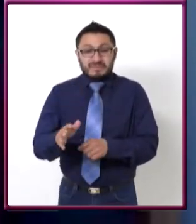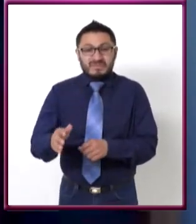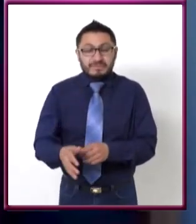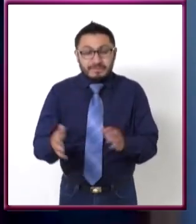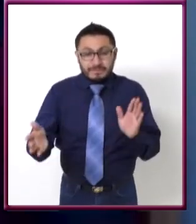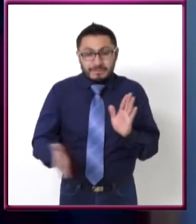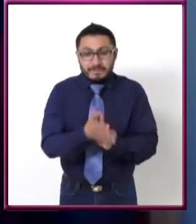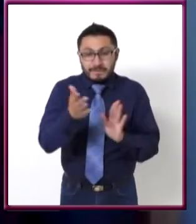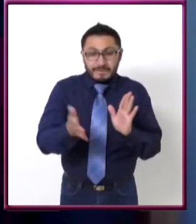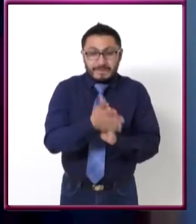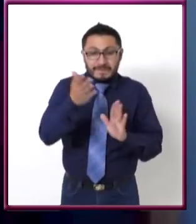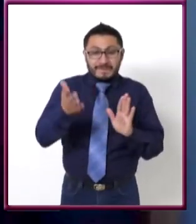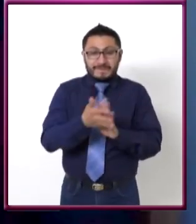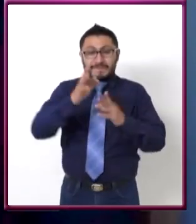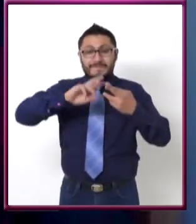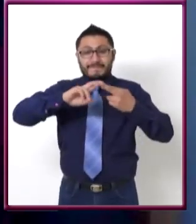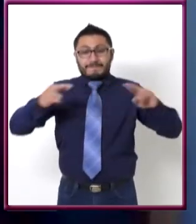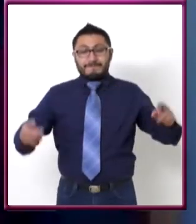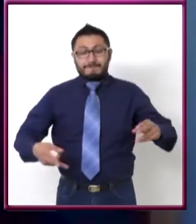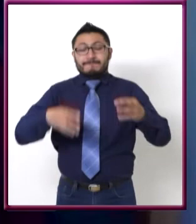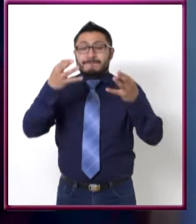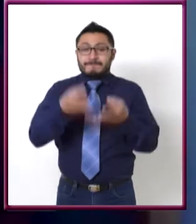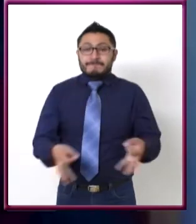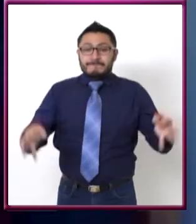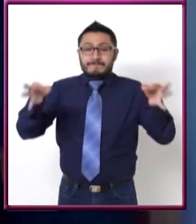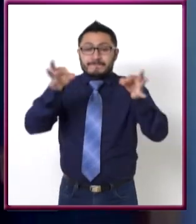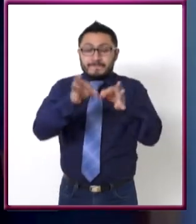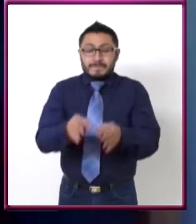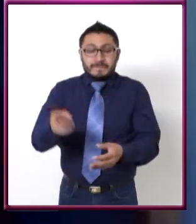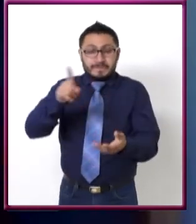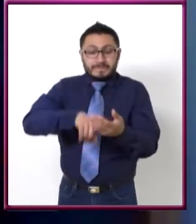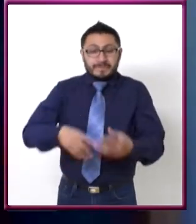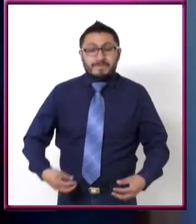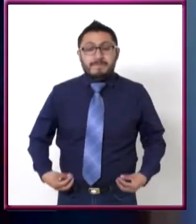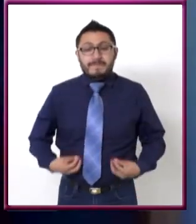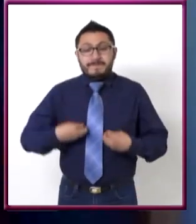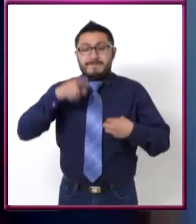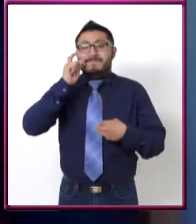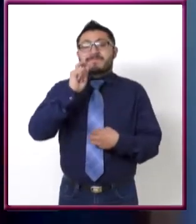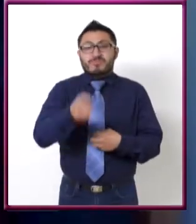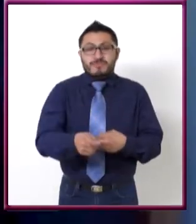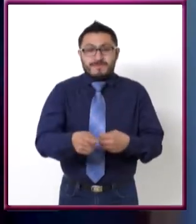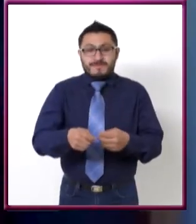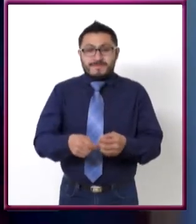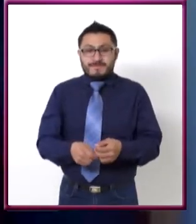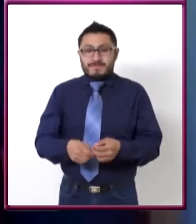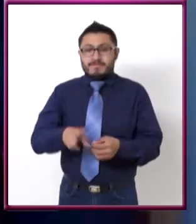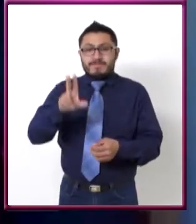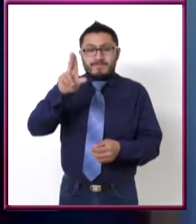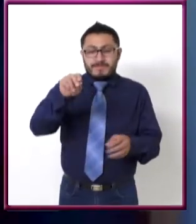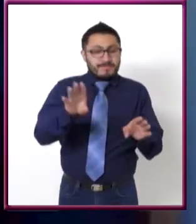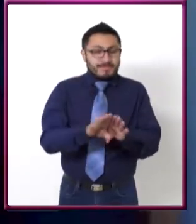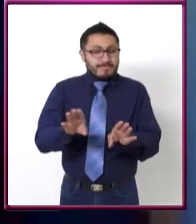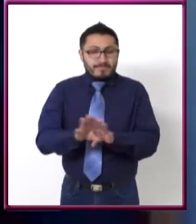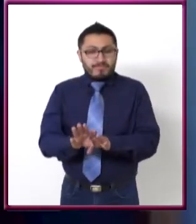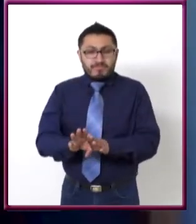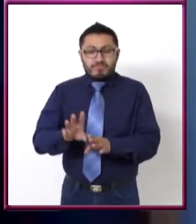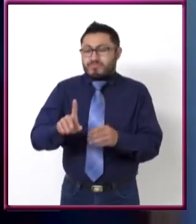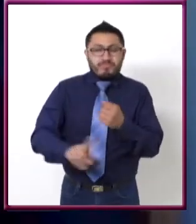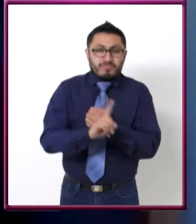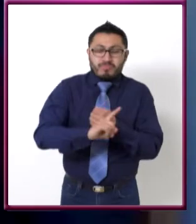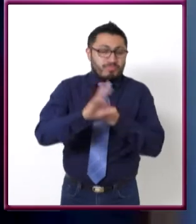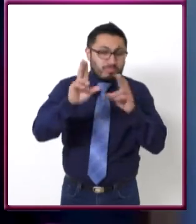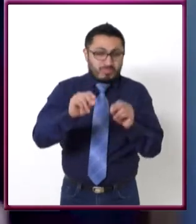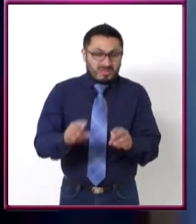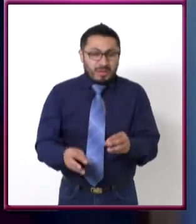habían construido relaciones significativas en su vida. Esto quiere decir, no que no hubieran